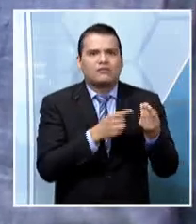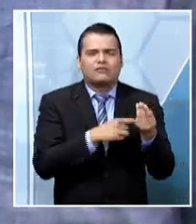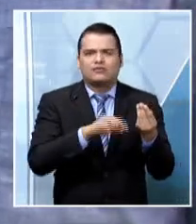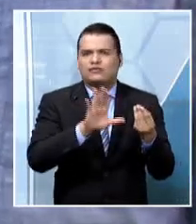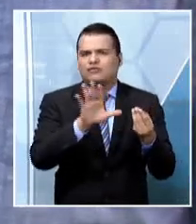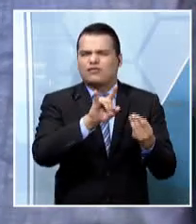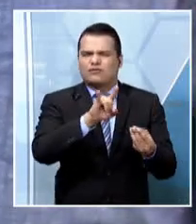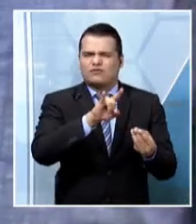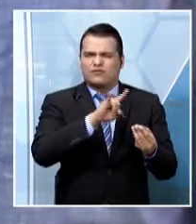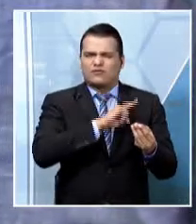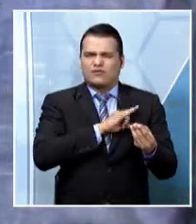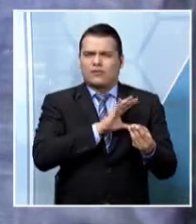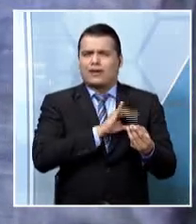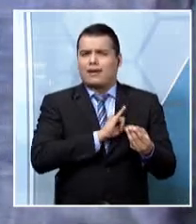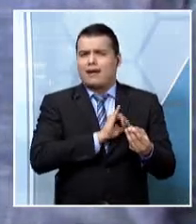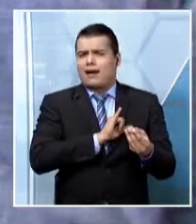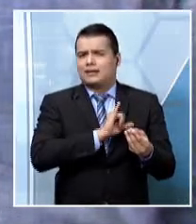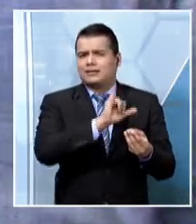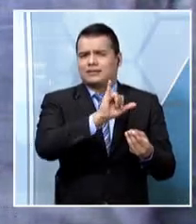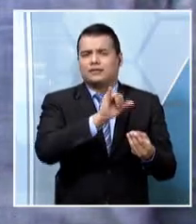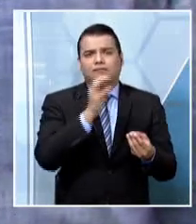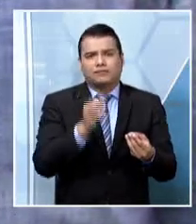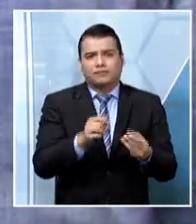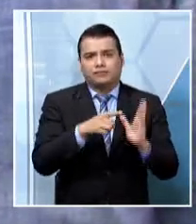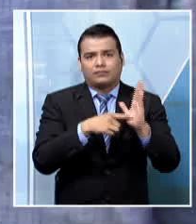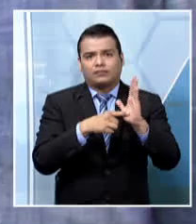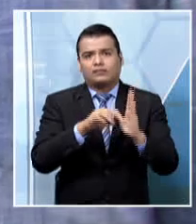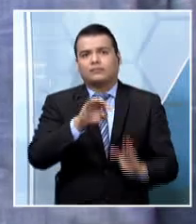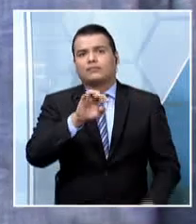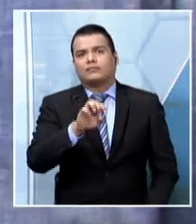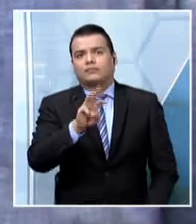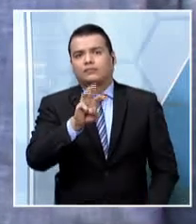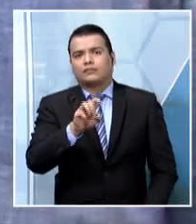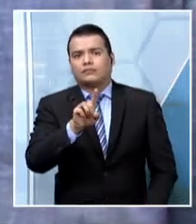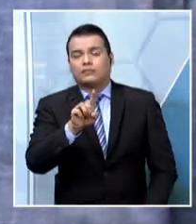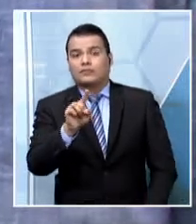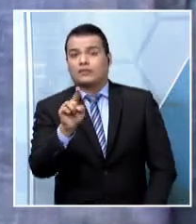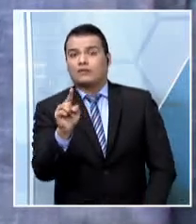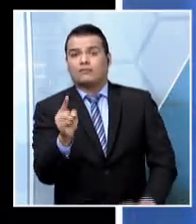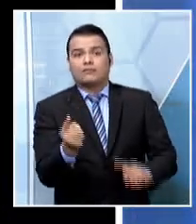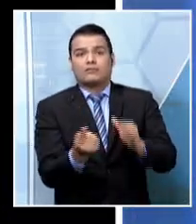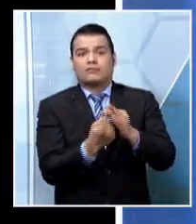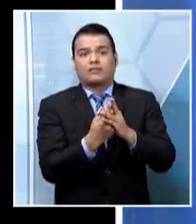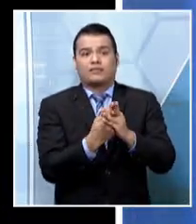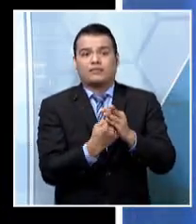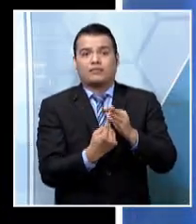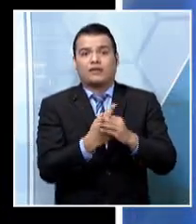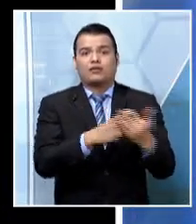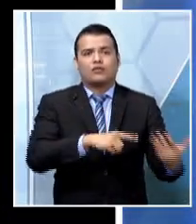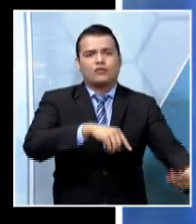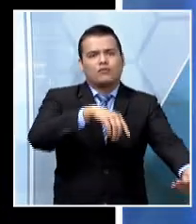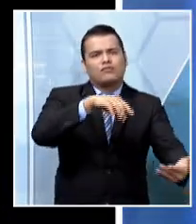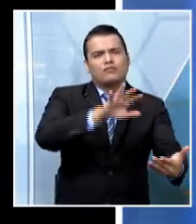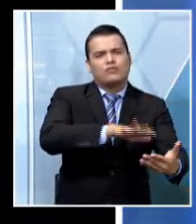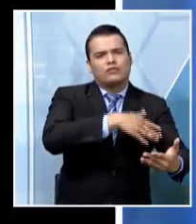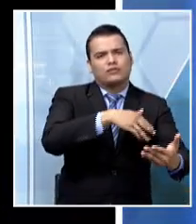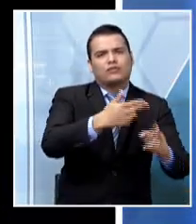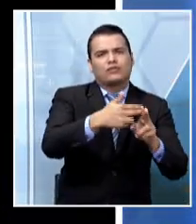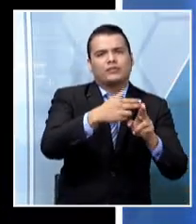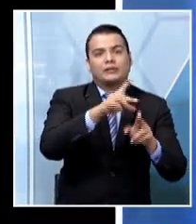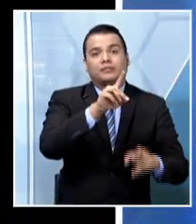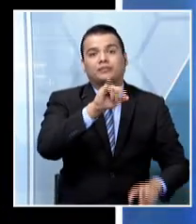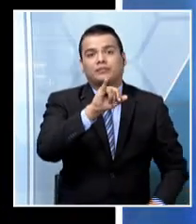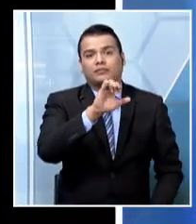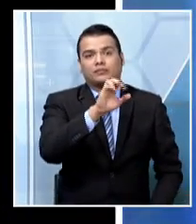metida en el adn musical de los alimentos desde 1981 cuando lanzaron su play criollo y allí pero no 10 lágrimas los